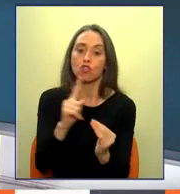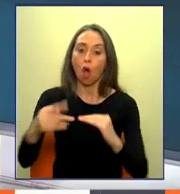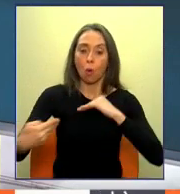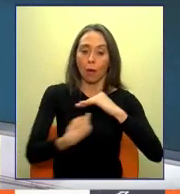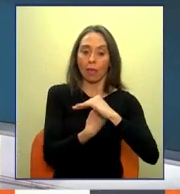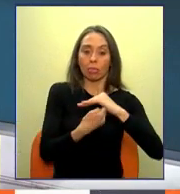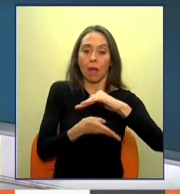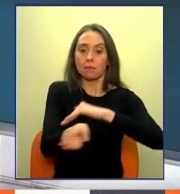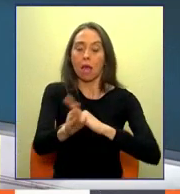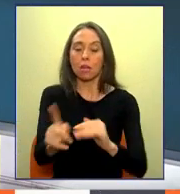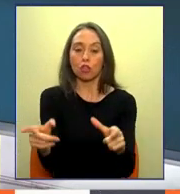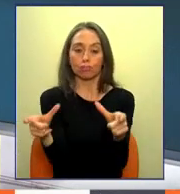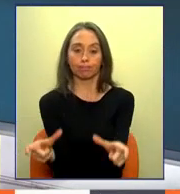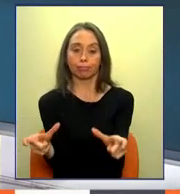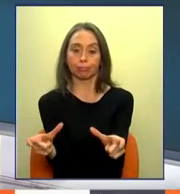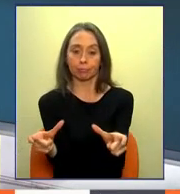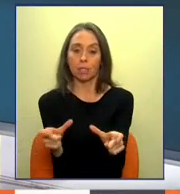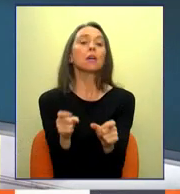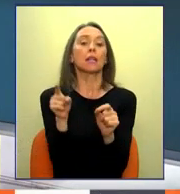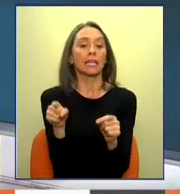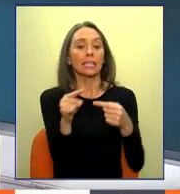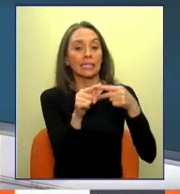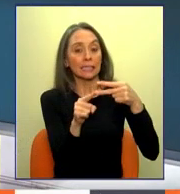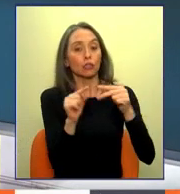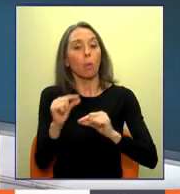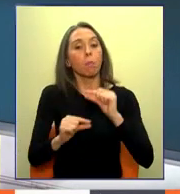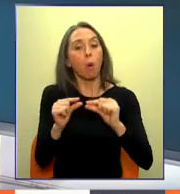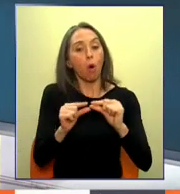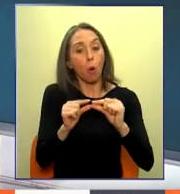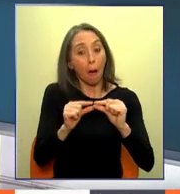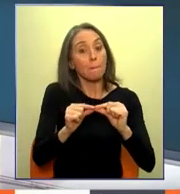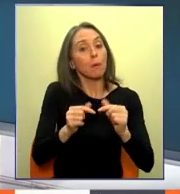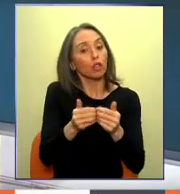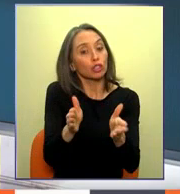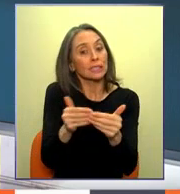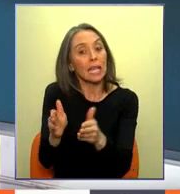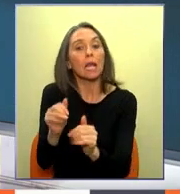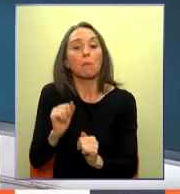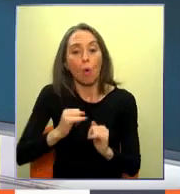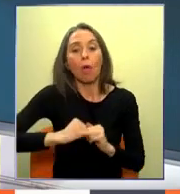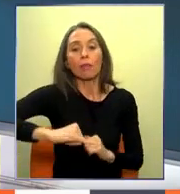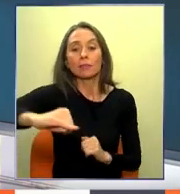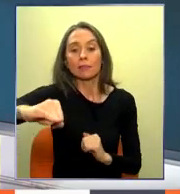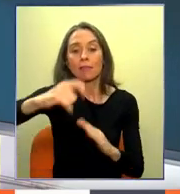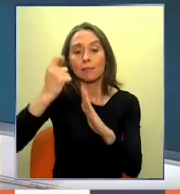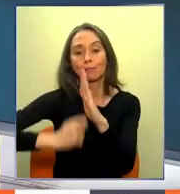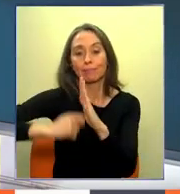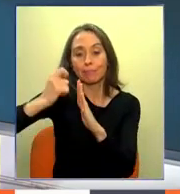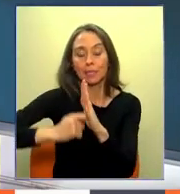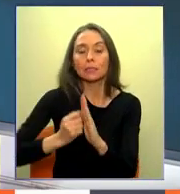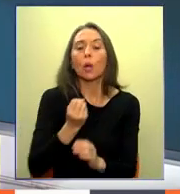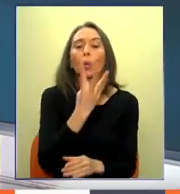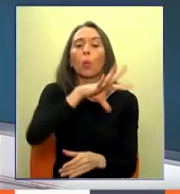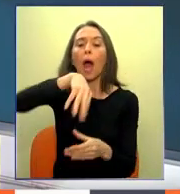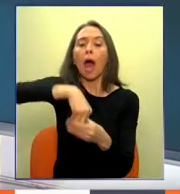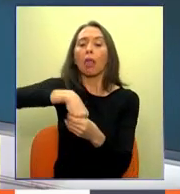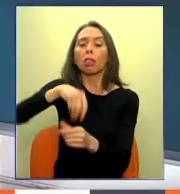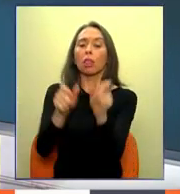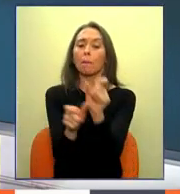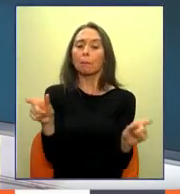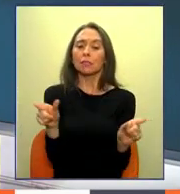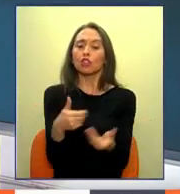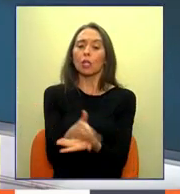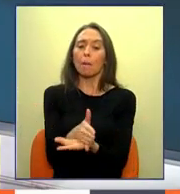de desconfinamiento puedan mantenerse en el tiempo. ¿Cuántas personas están incluidas en este plan? Alrededor